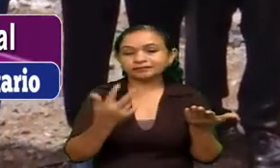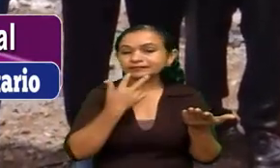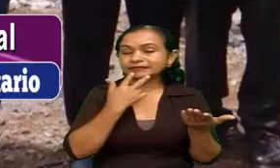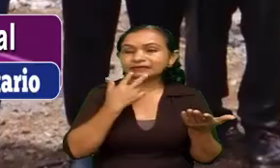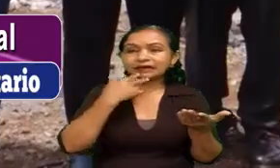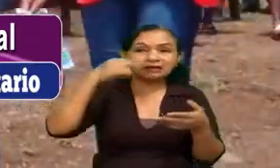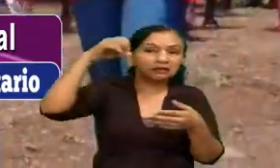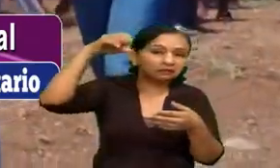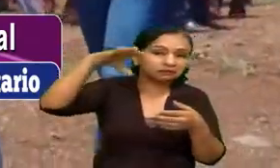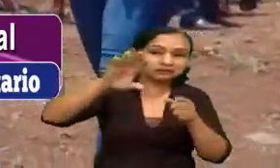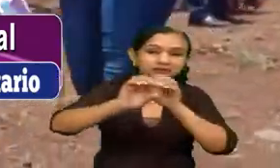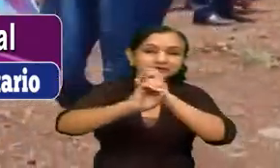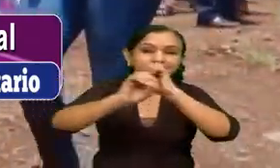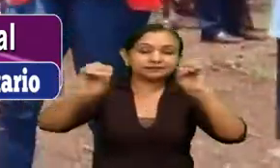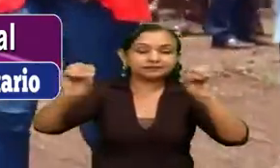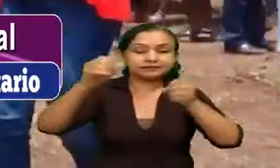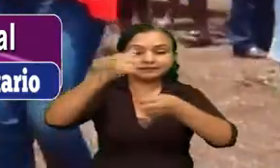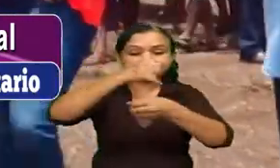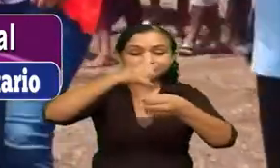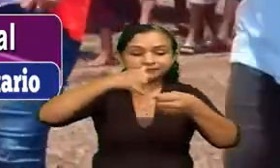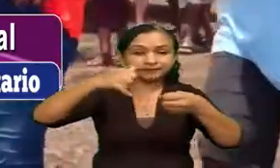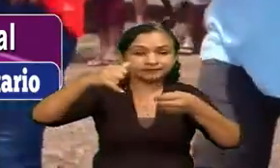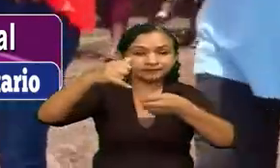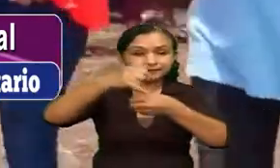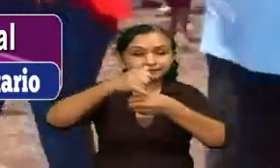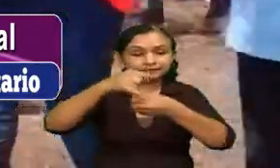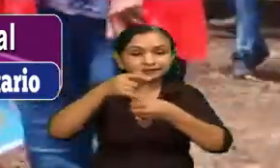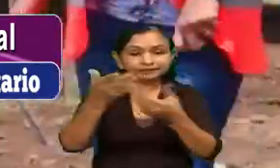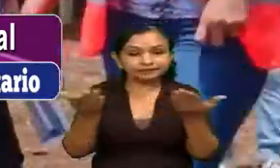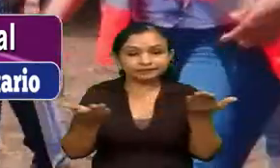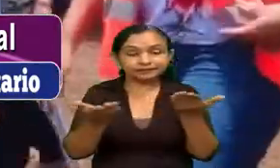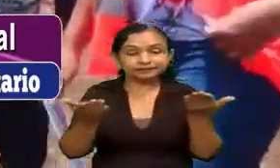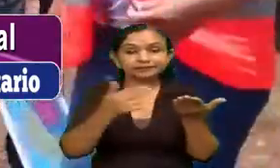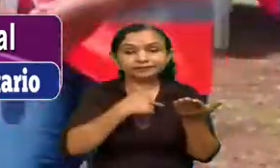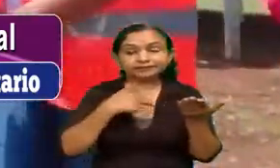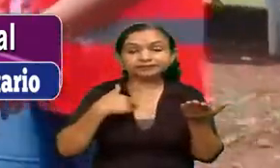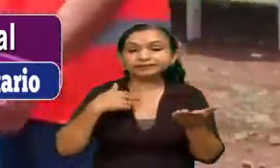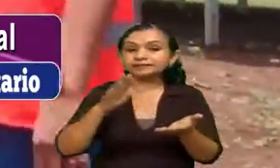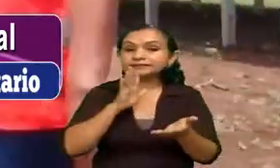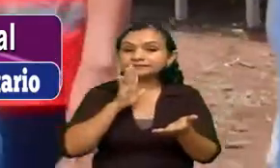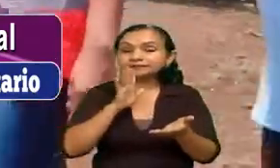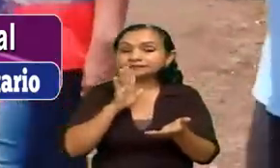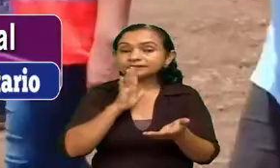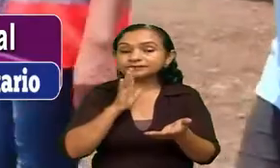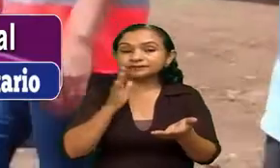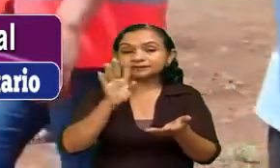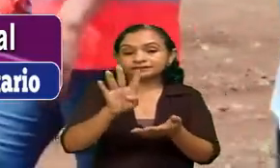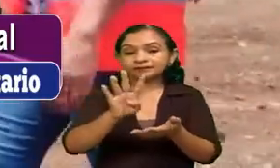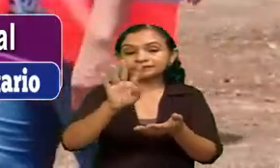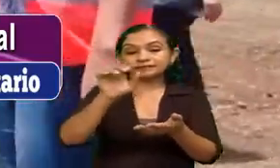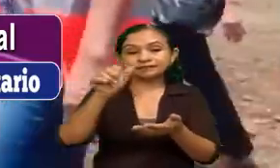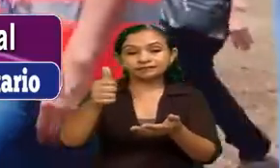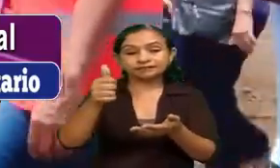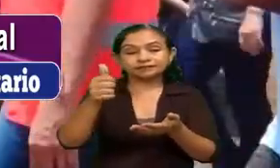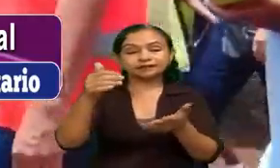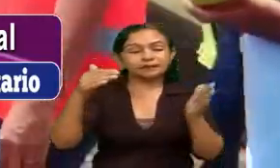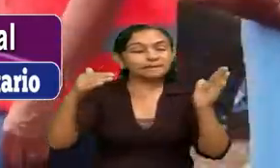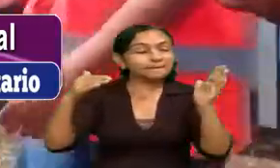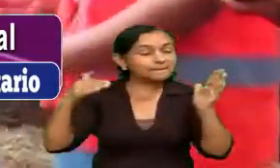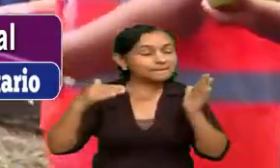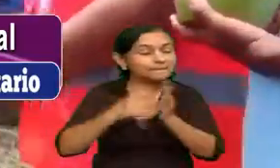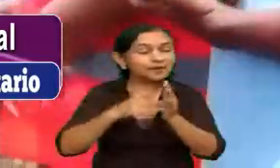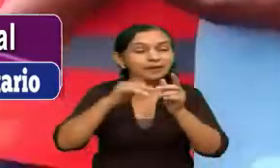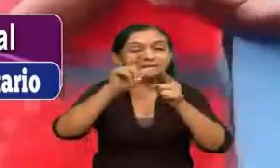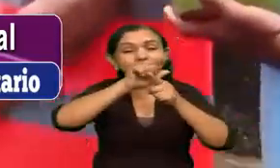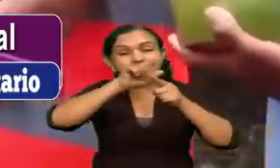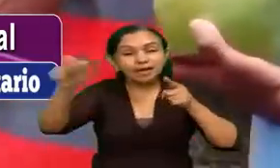energía. Solo Corn Island, que era lo que me mencionaba, estás hablando de 46.000 galones mensuales